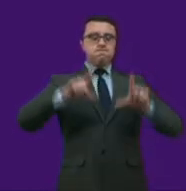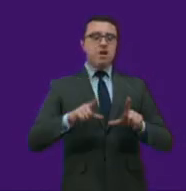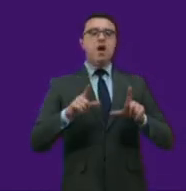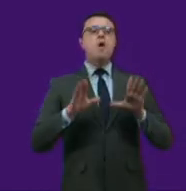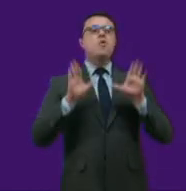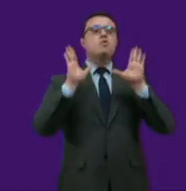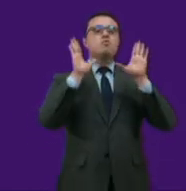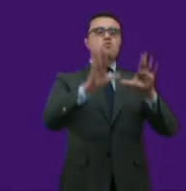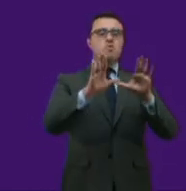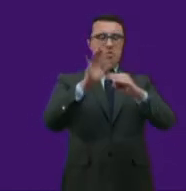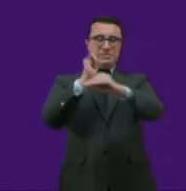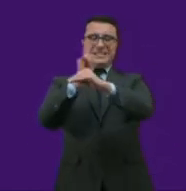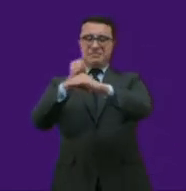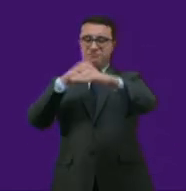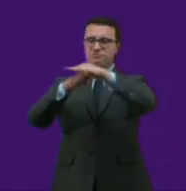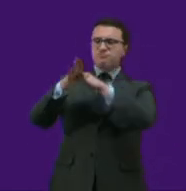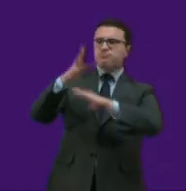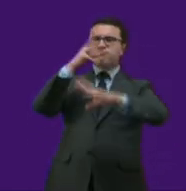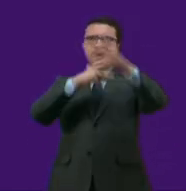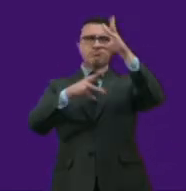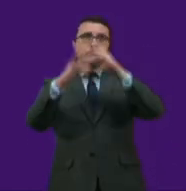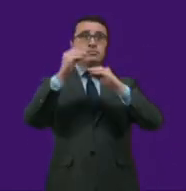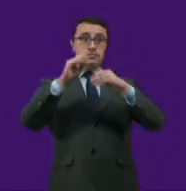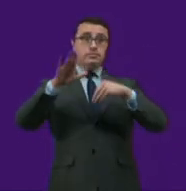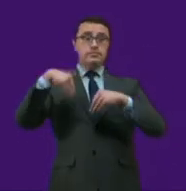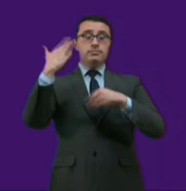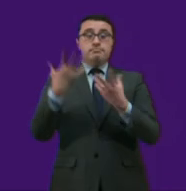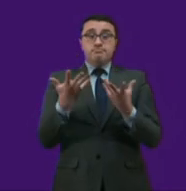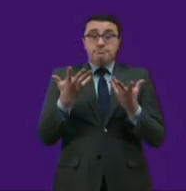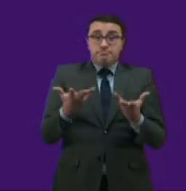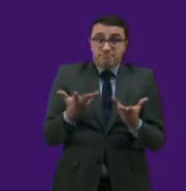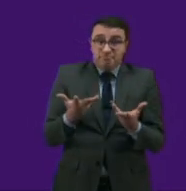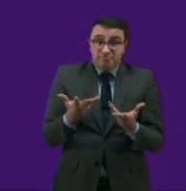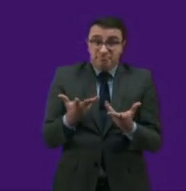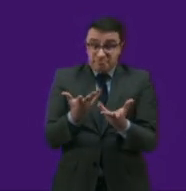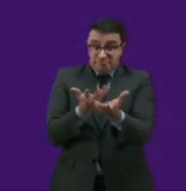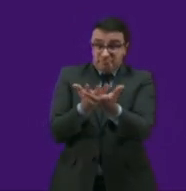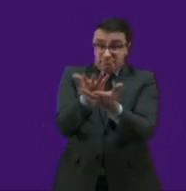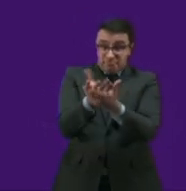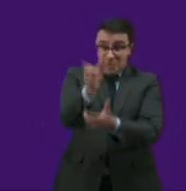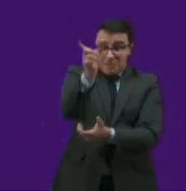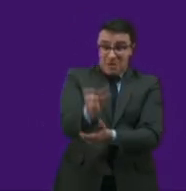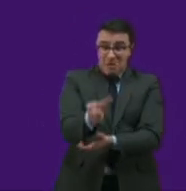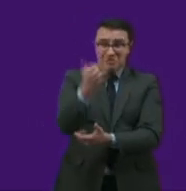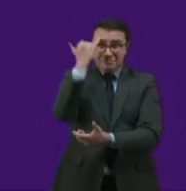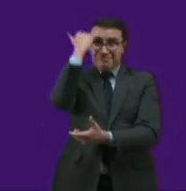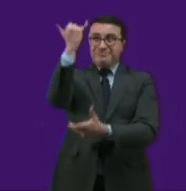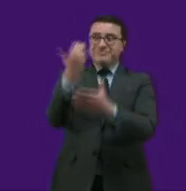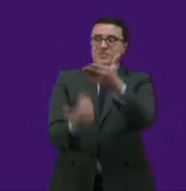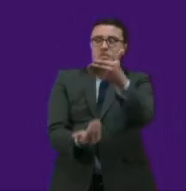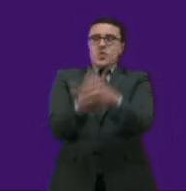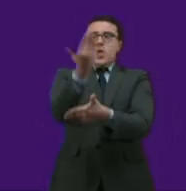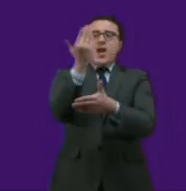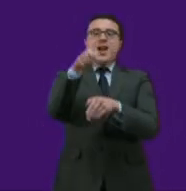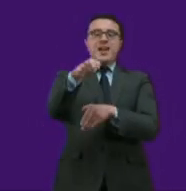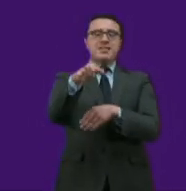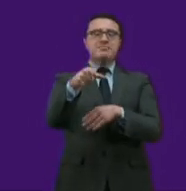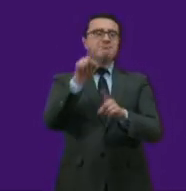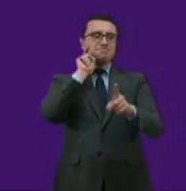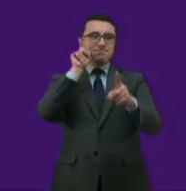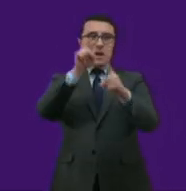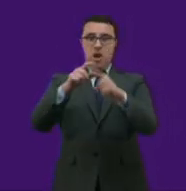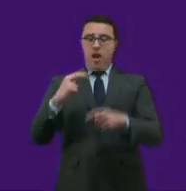de este tipo de instituciones, si ustedes le tienen que dar un consejo a ese emprendedor de cómo seguir